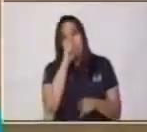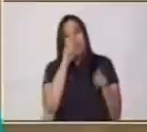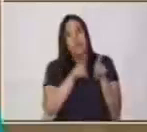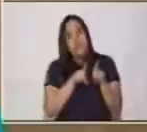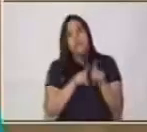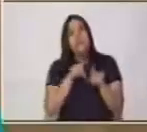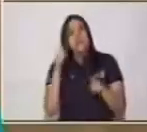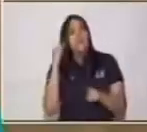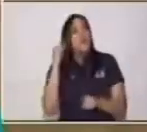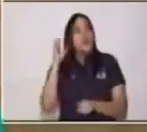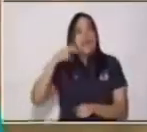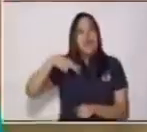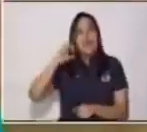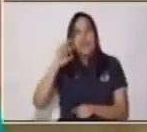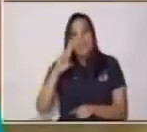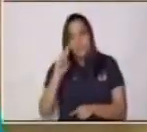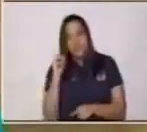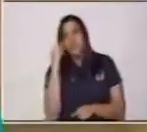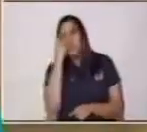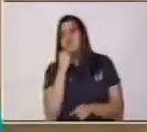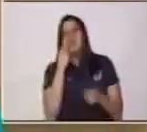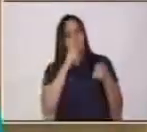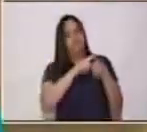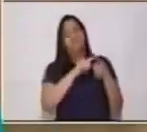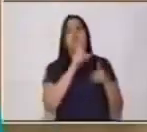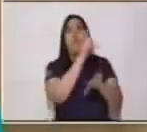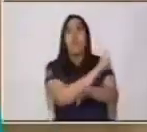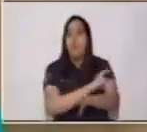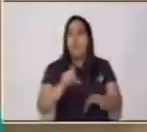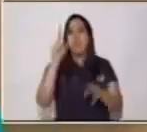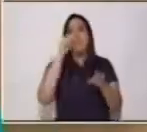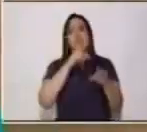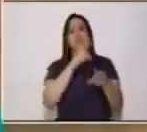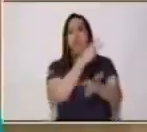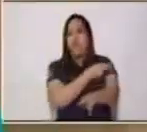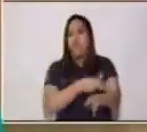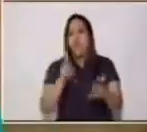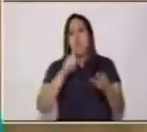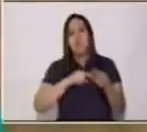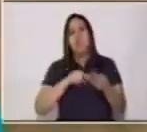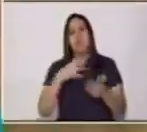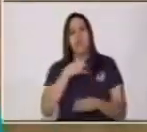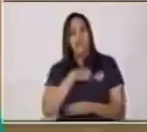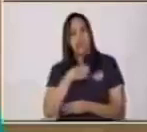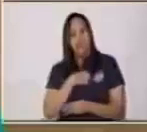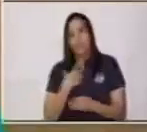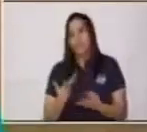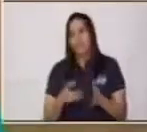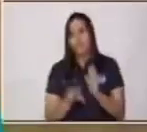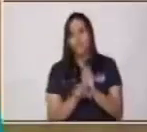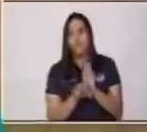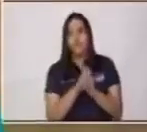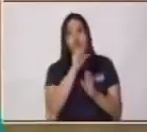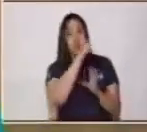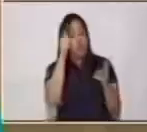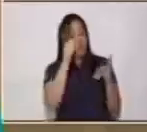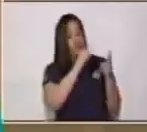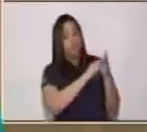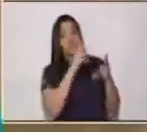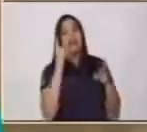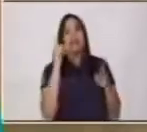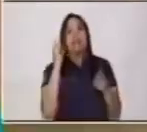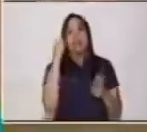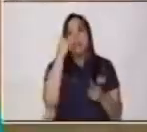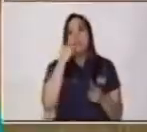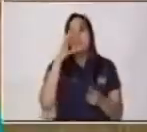o los más famosos, cuentos, novelas, biografías. Luego tenemos la trama descriptiva. La